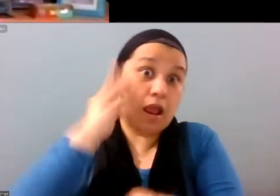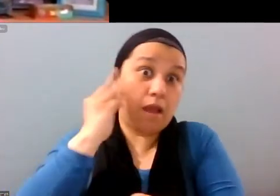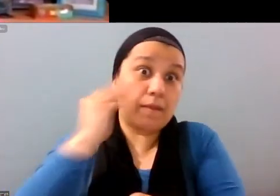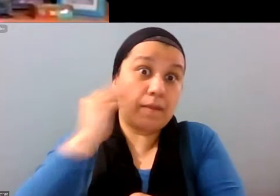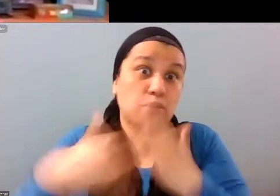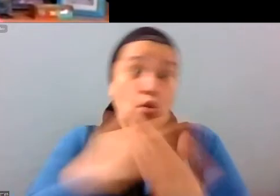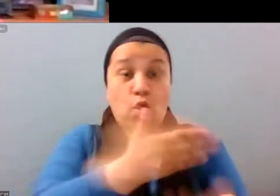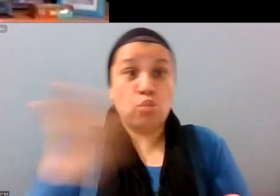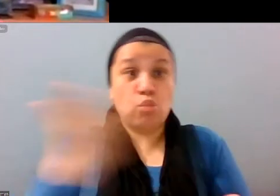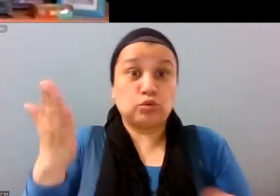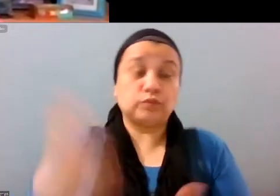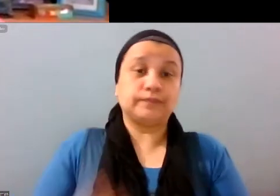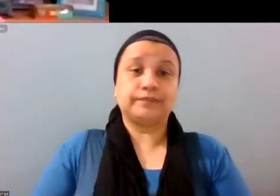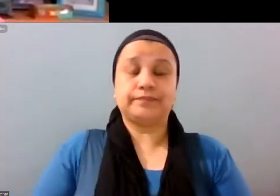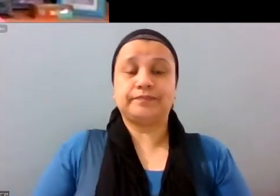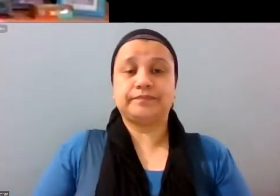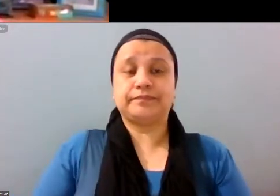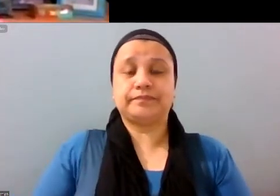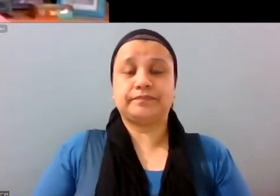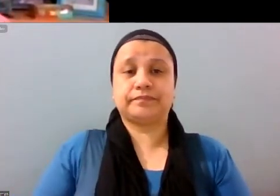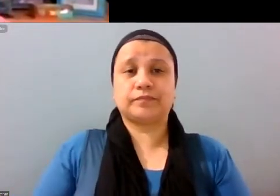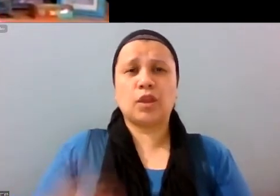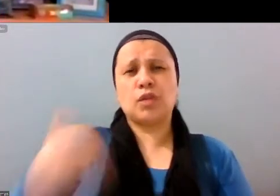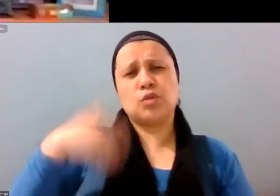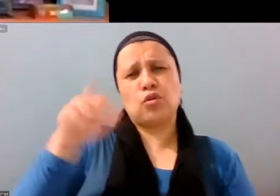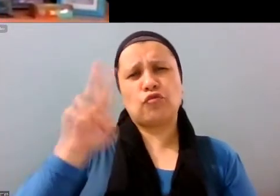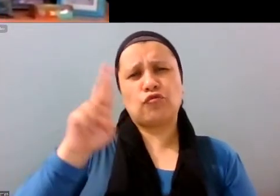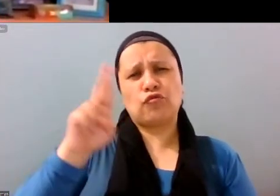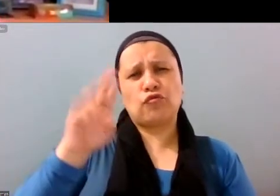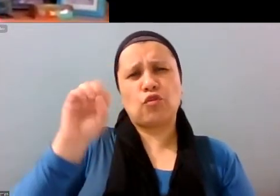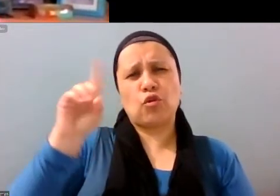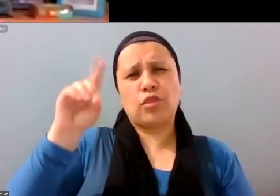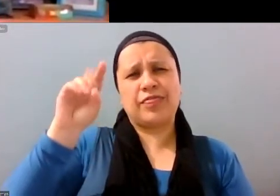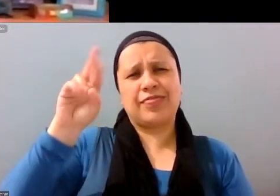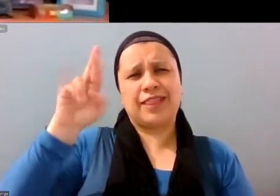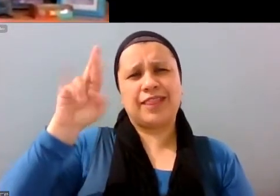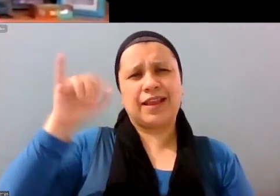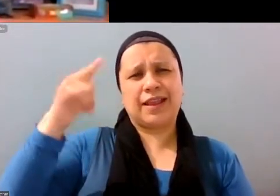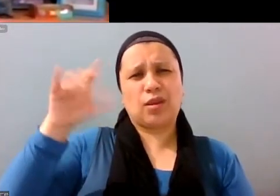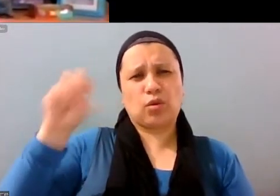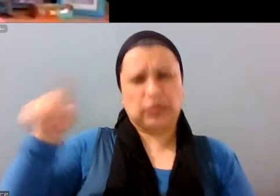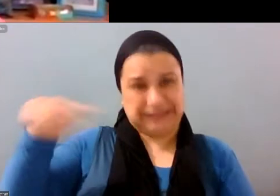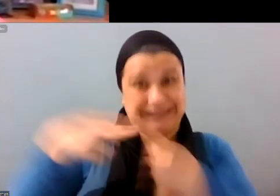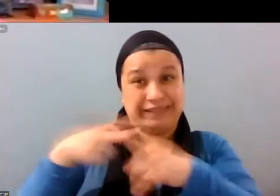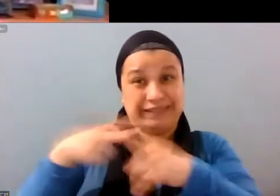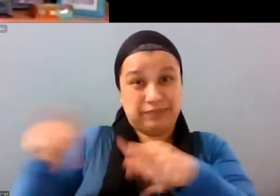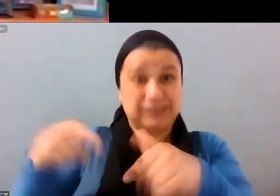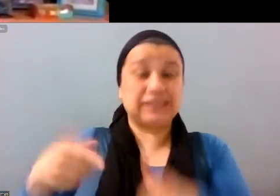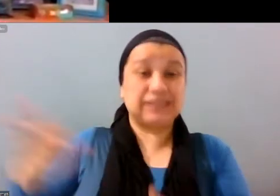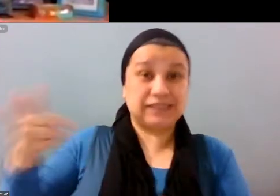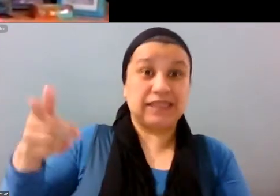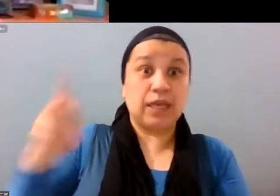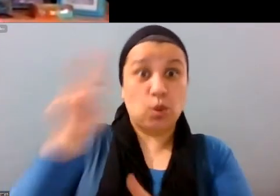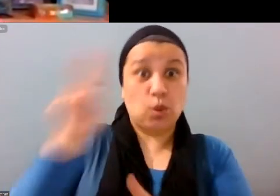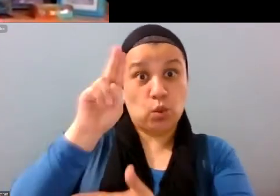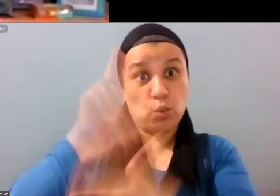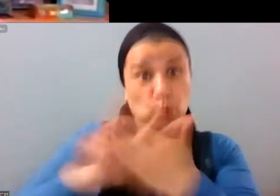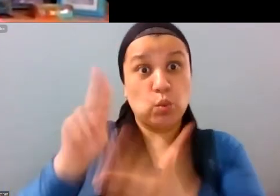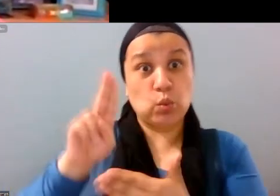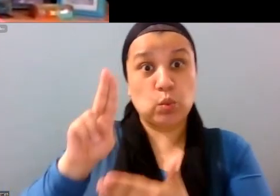don Rodrigo desde el inicio de esta pandemia la universidad estatal a distancia